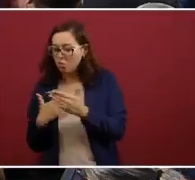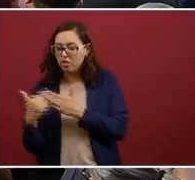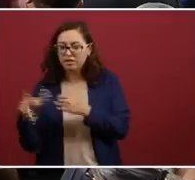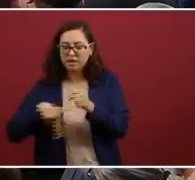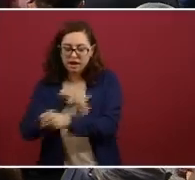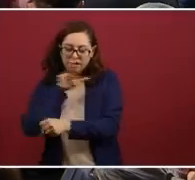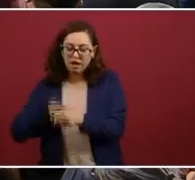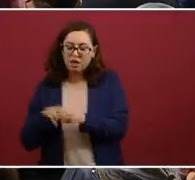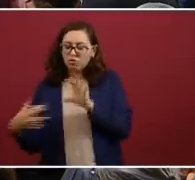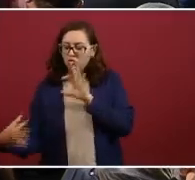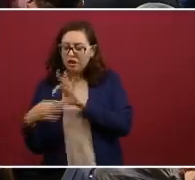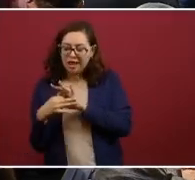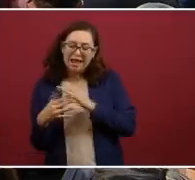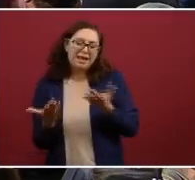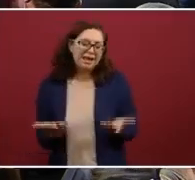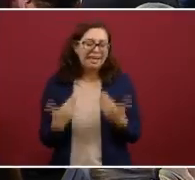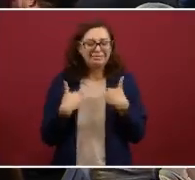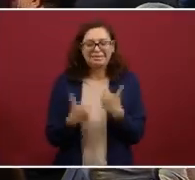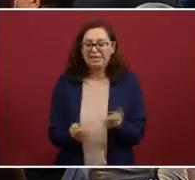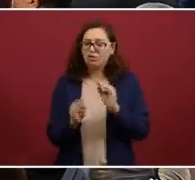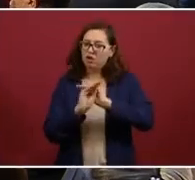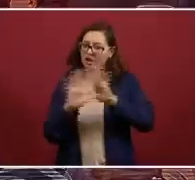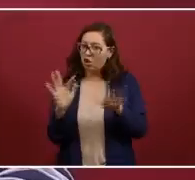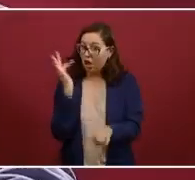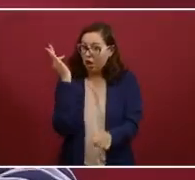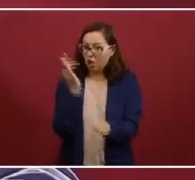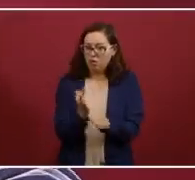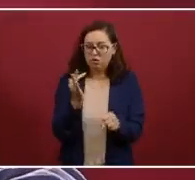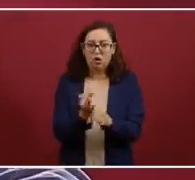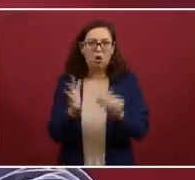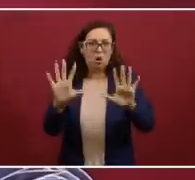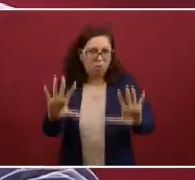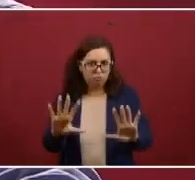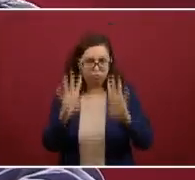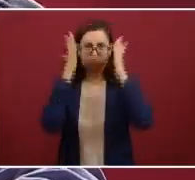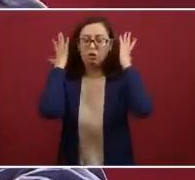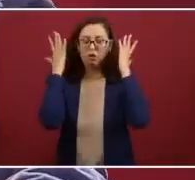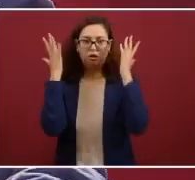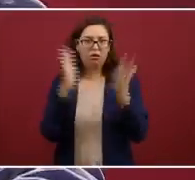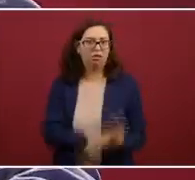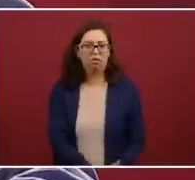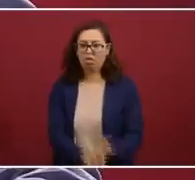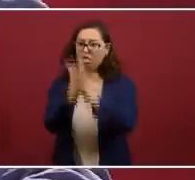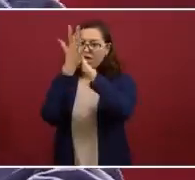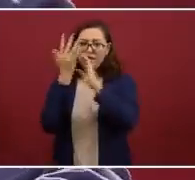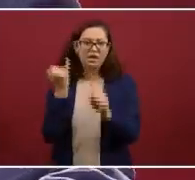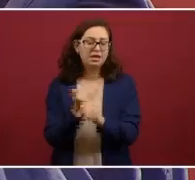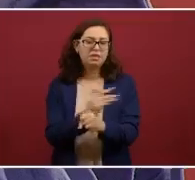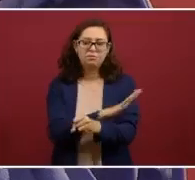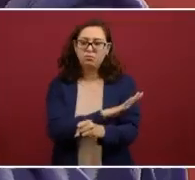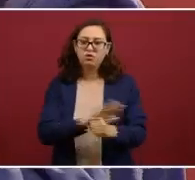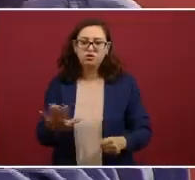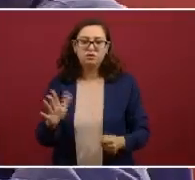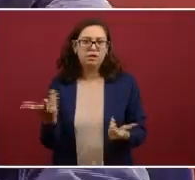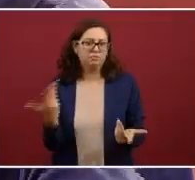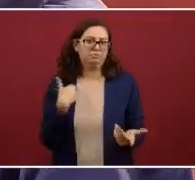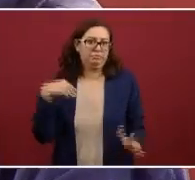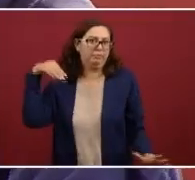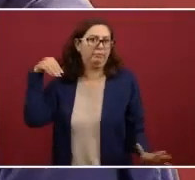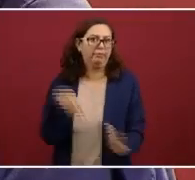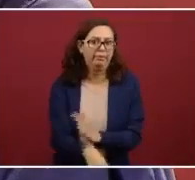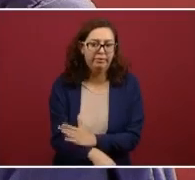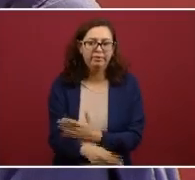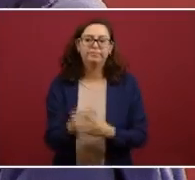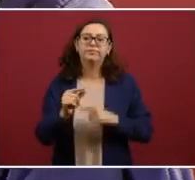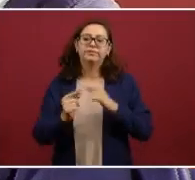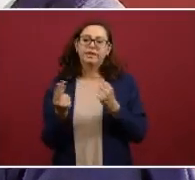efectivamente por razones estratégicas hoy en día no puede haber un cambio abrupto porque quedaríamos volando, ¿no? Entonces esto hay